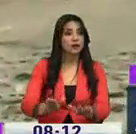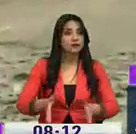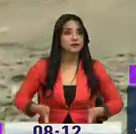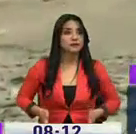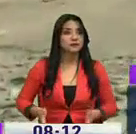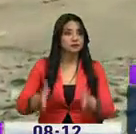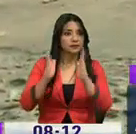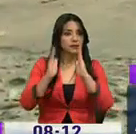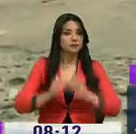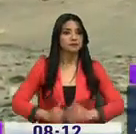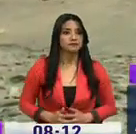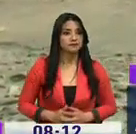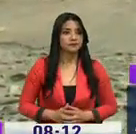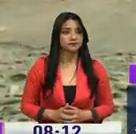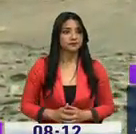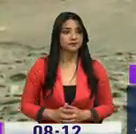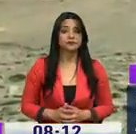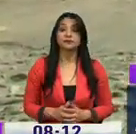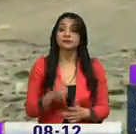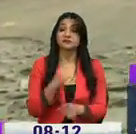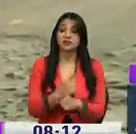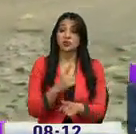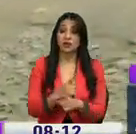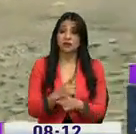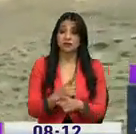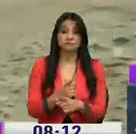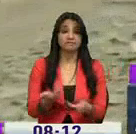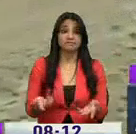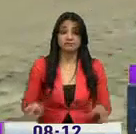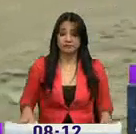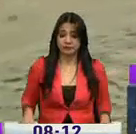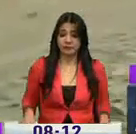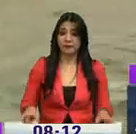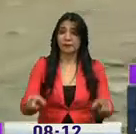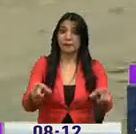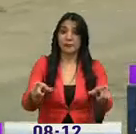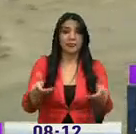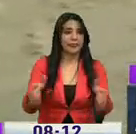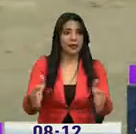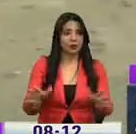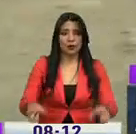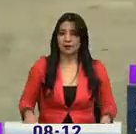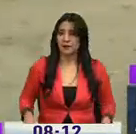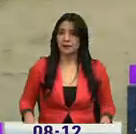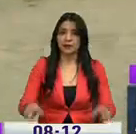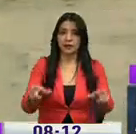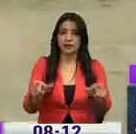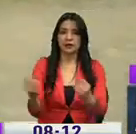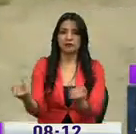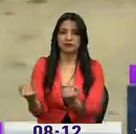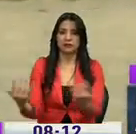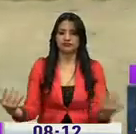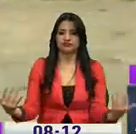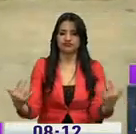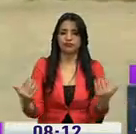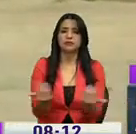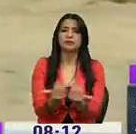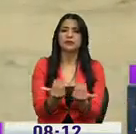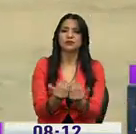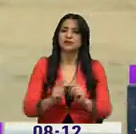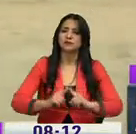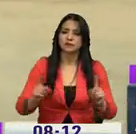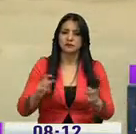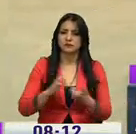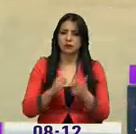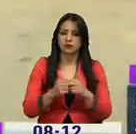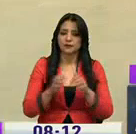en esta vía y por supuesto ninguno de los dos costados de la calle tiene veredas, todo es lleno de maleza y basura, tienen un sinnúmero de